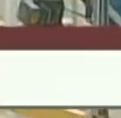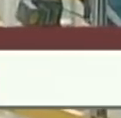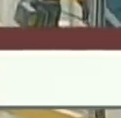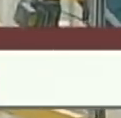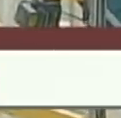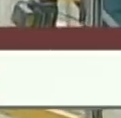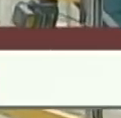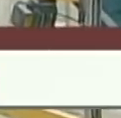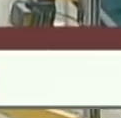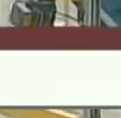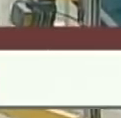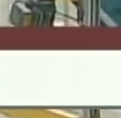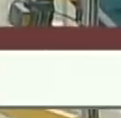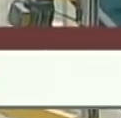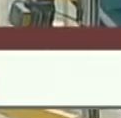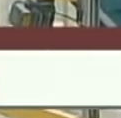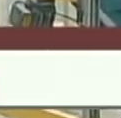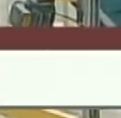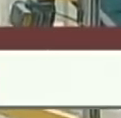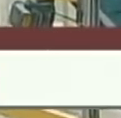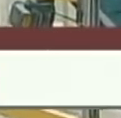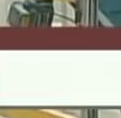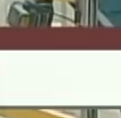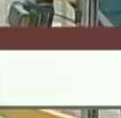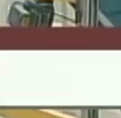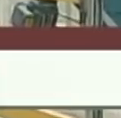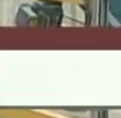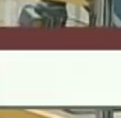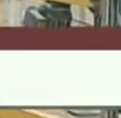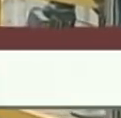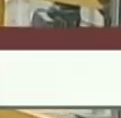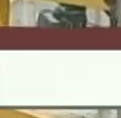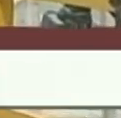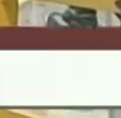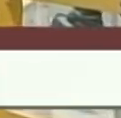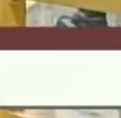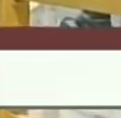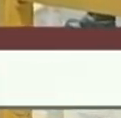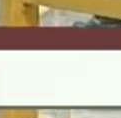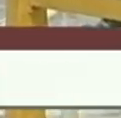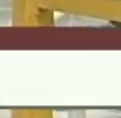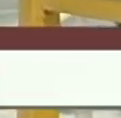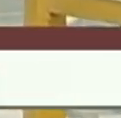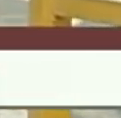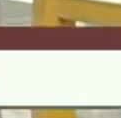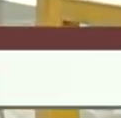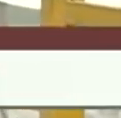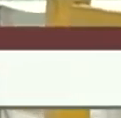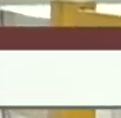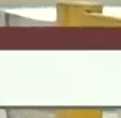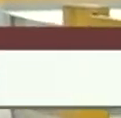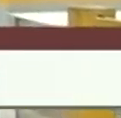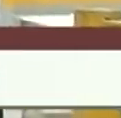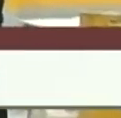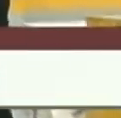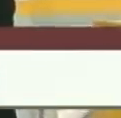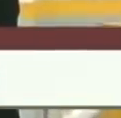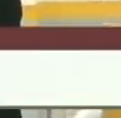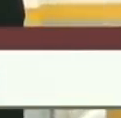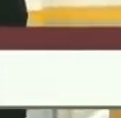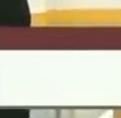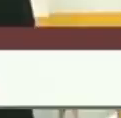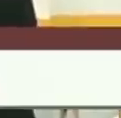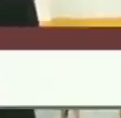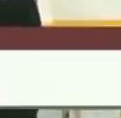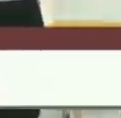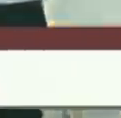su último paso de limpieza del grano, para garantizar un producto libre de cáscara, filamentos y cualquier otra